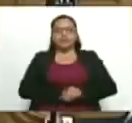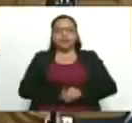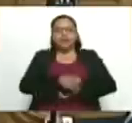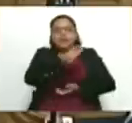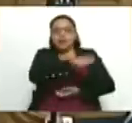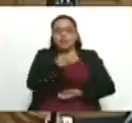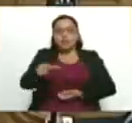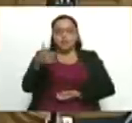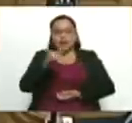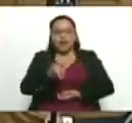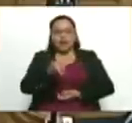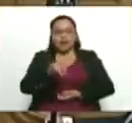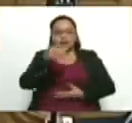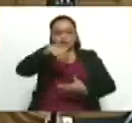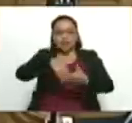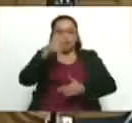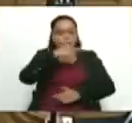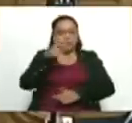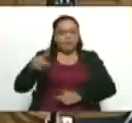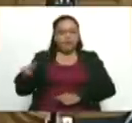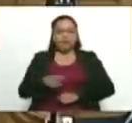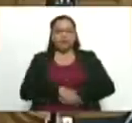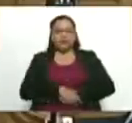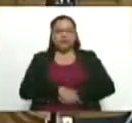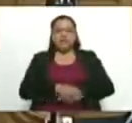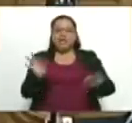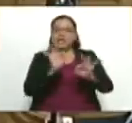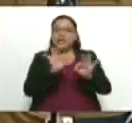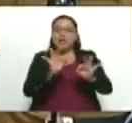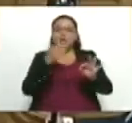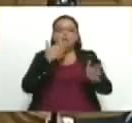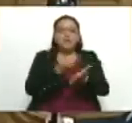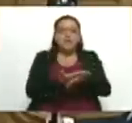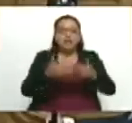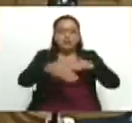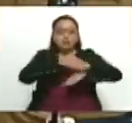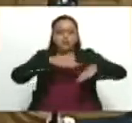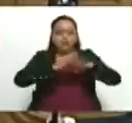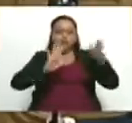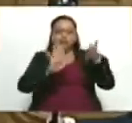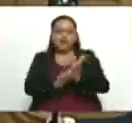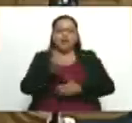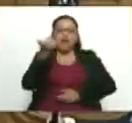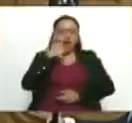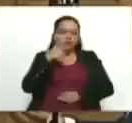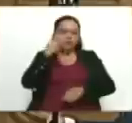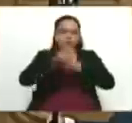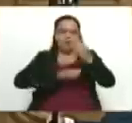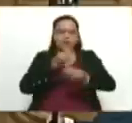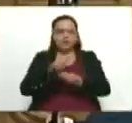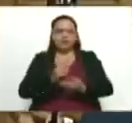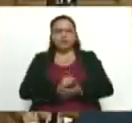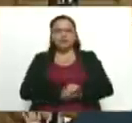habitantes de estos pueblos originarios. Y nadie pide disculpas por las barbaridades, por las barbaries